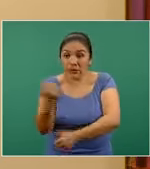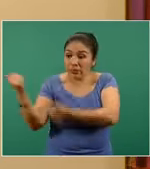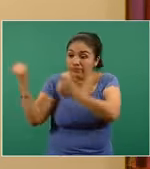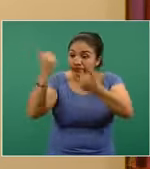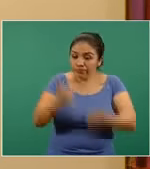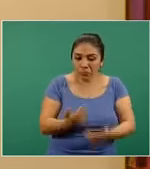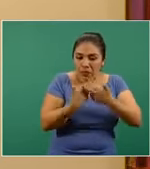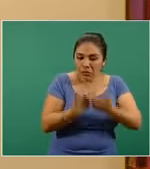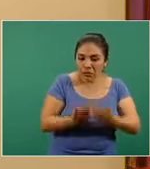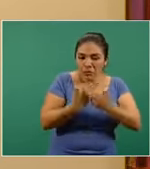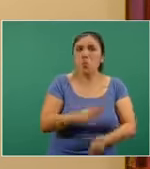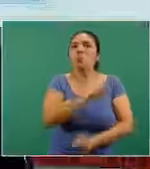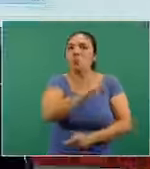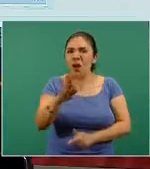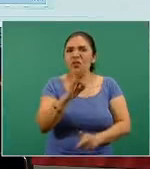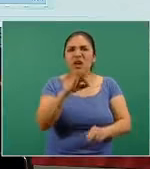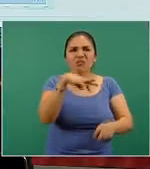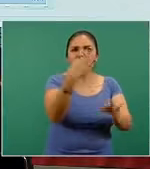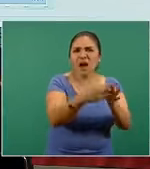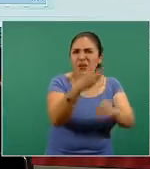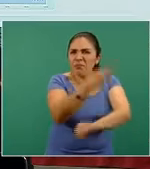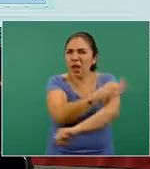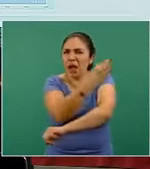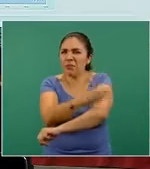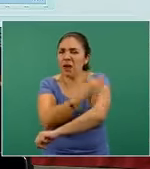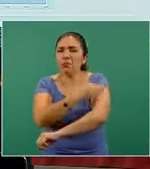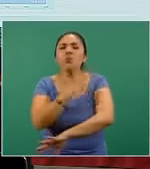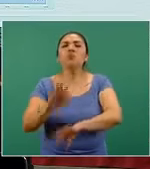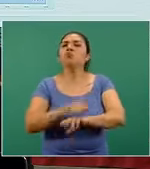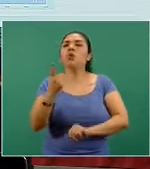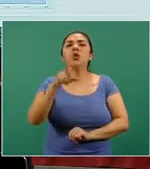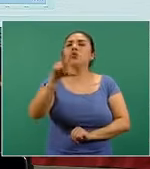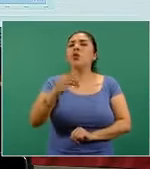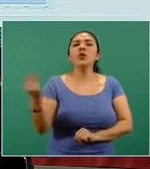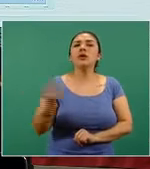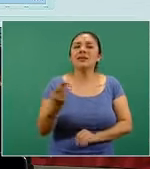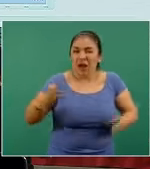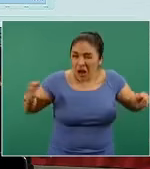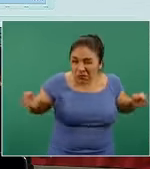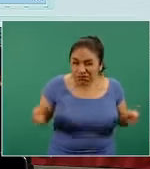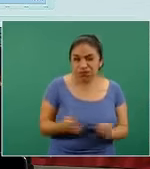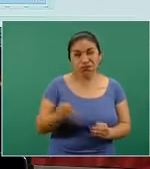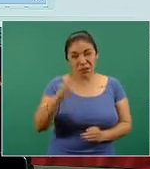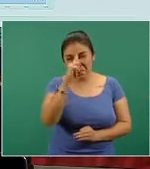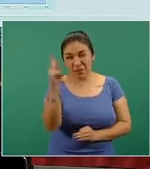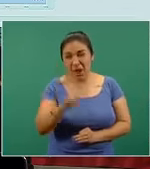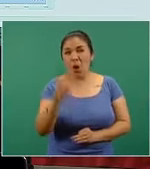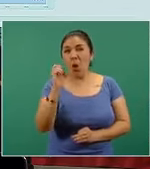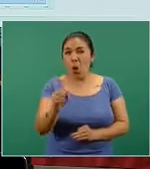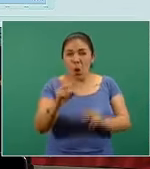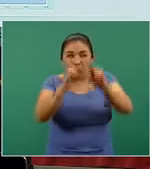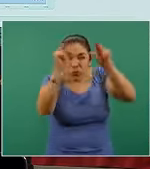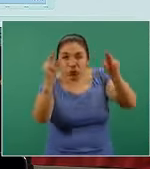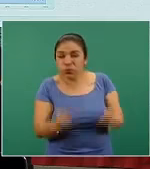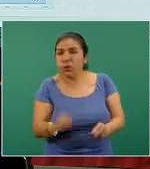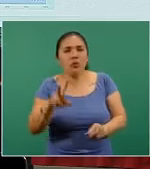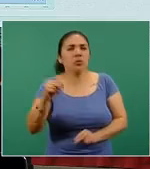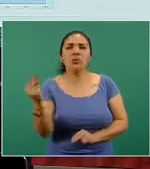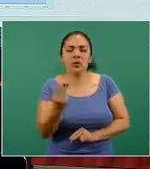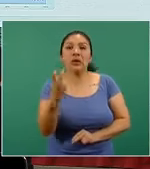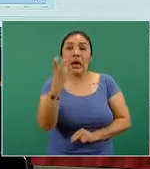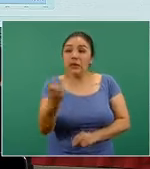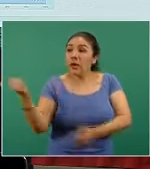momento facilitaba esta logística, porque no requería ni de ultracongelación ni de congelación, y en la medida que